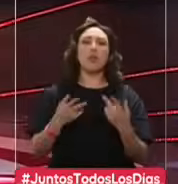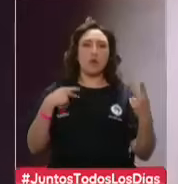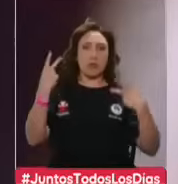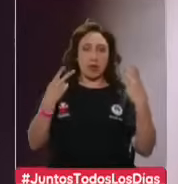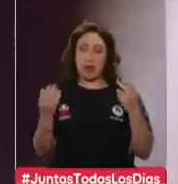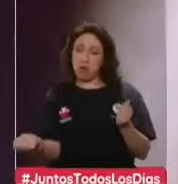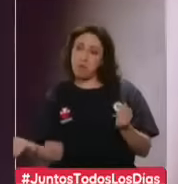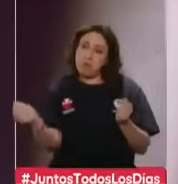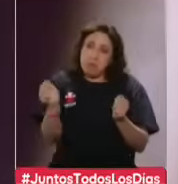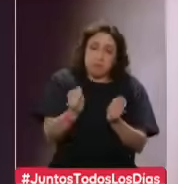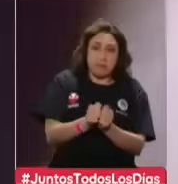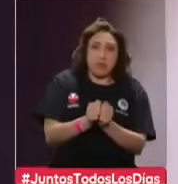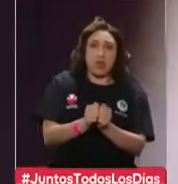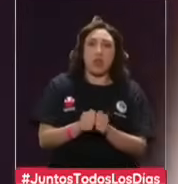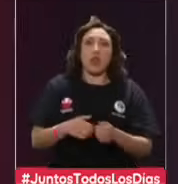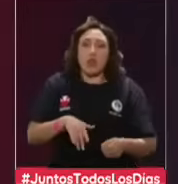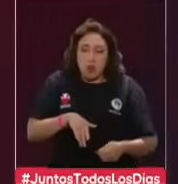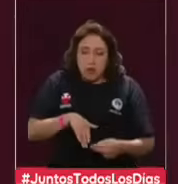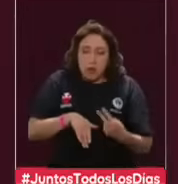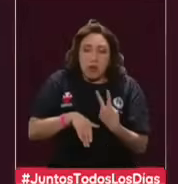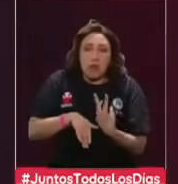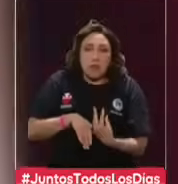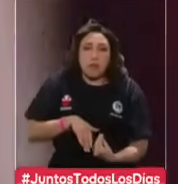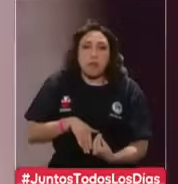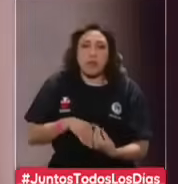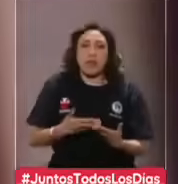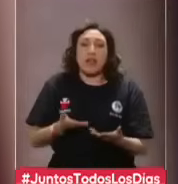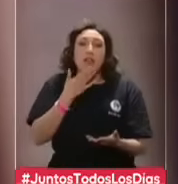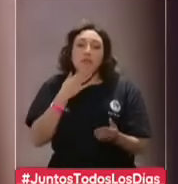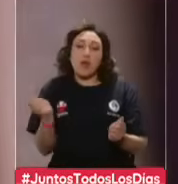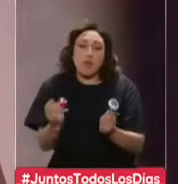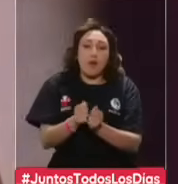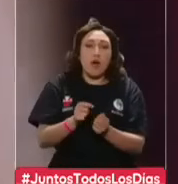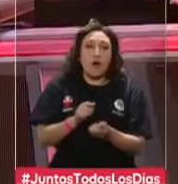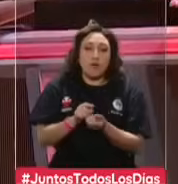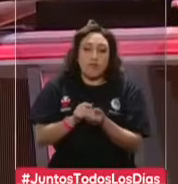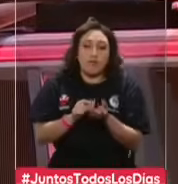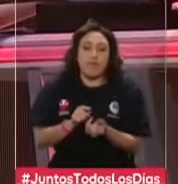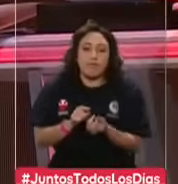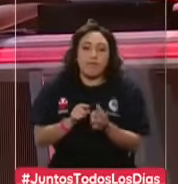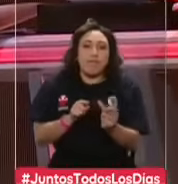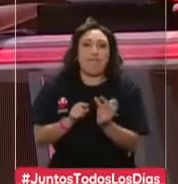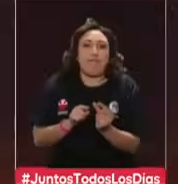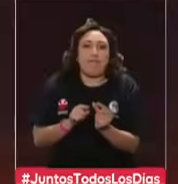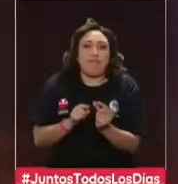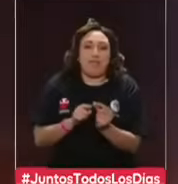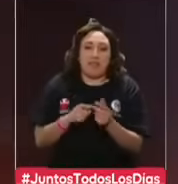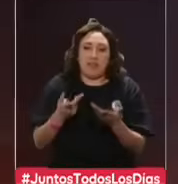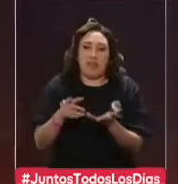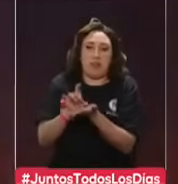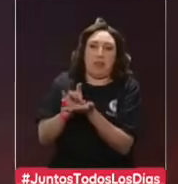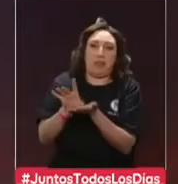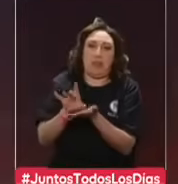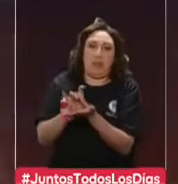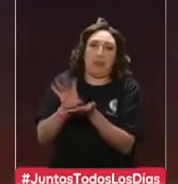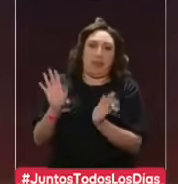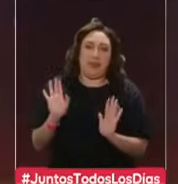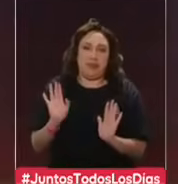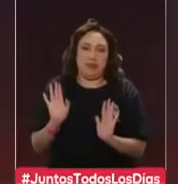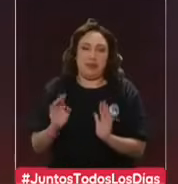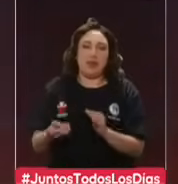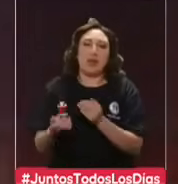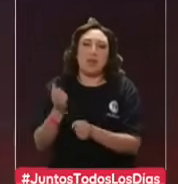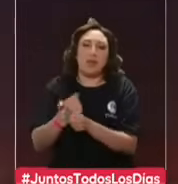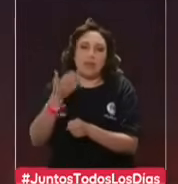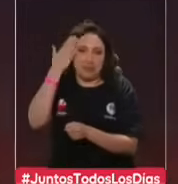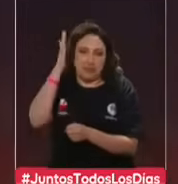Menopáusico Popular, ¿sí? Y con la Unión de Eyaculadores Precoces por la Resistencia. Bueno, y sacamos igual al alcalde, lo sacamos. Así